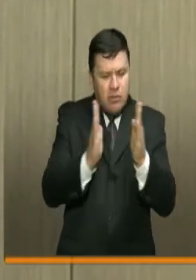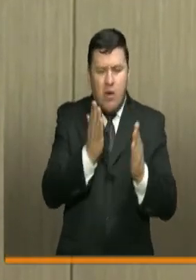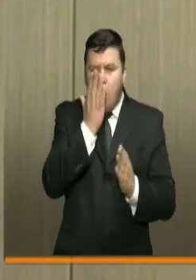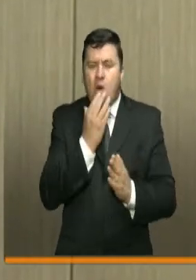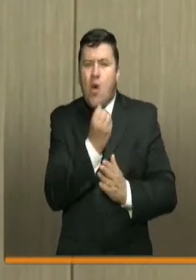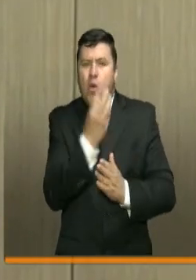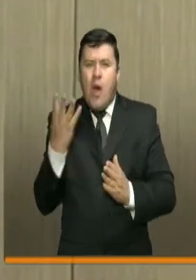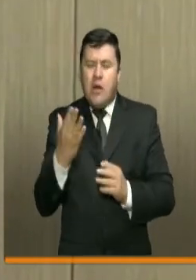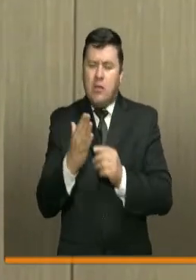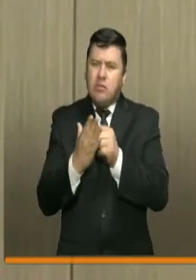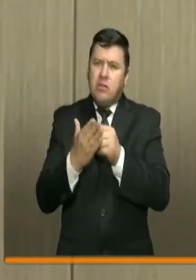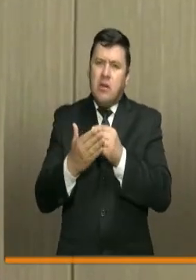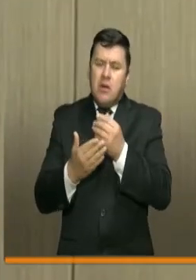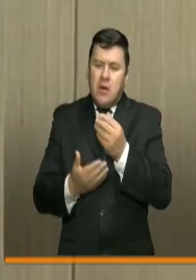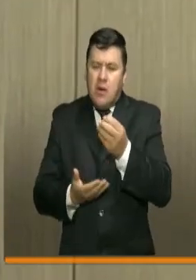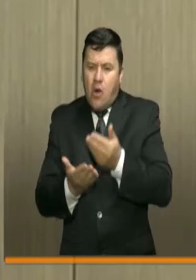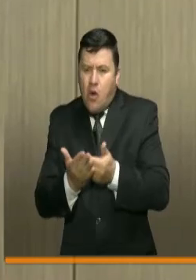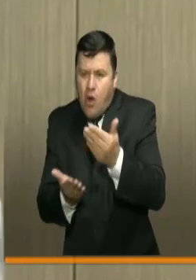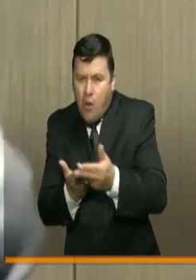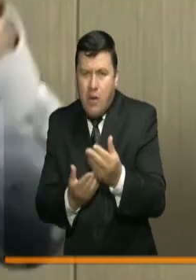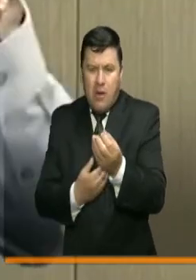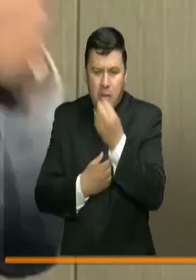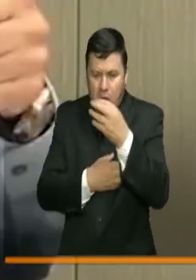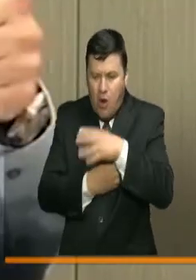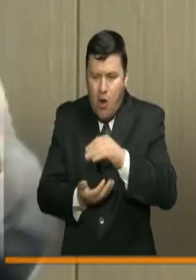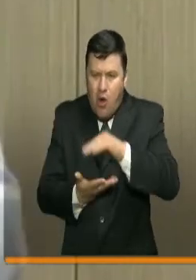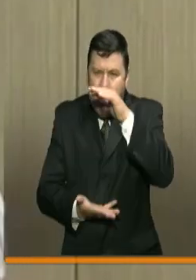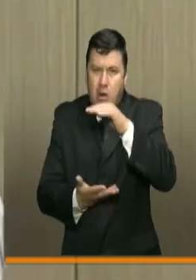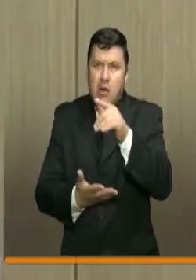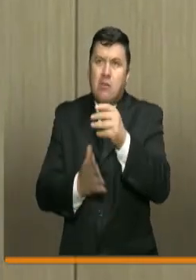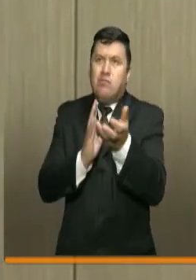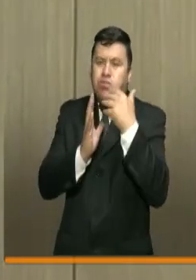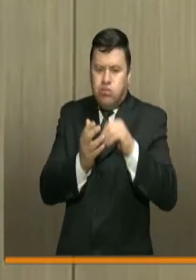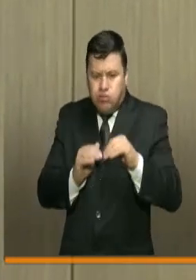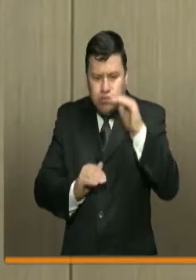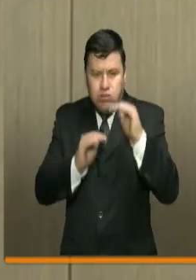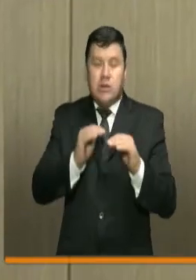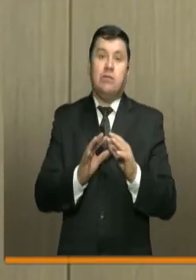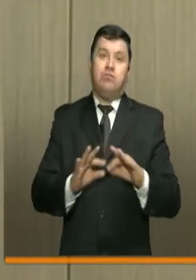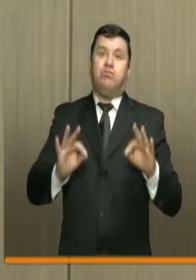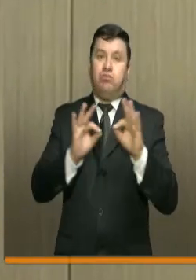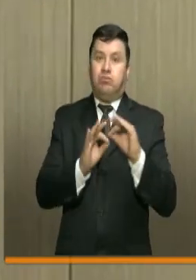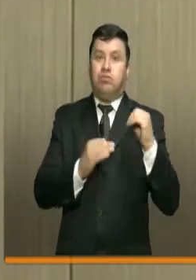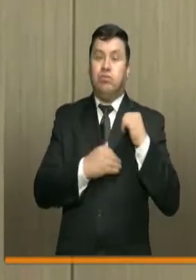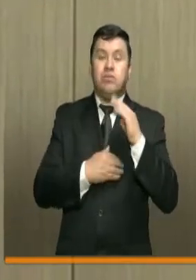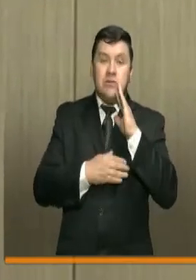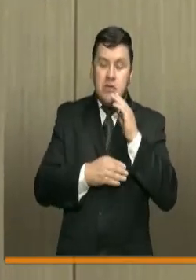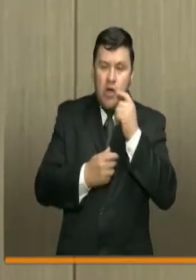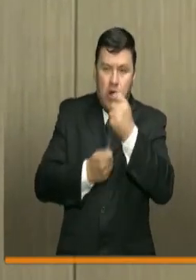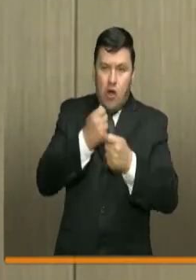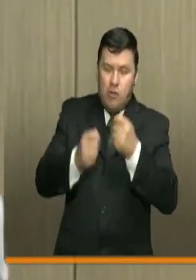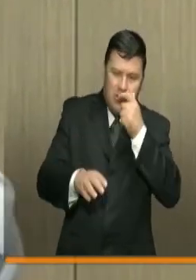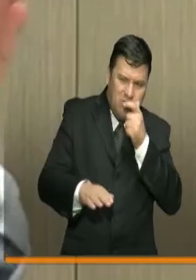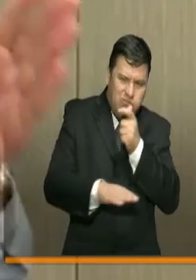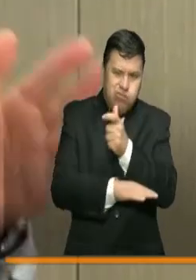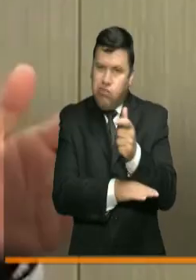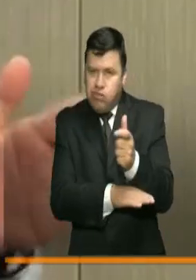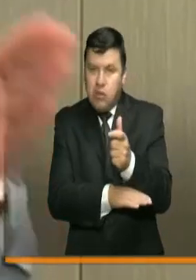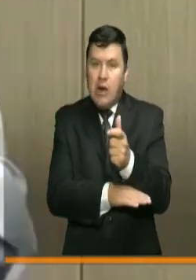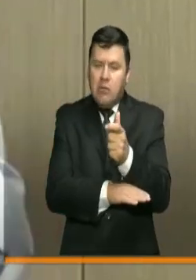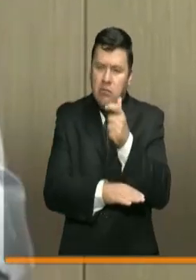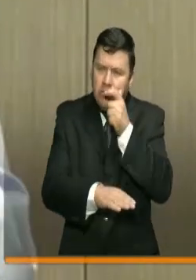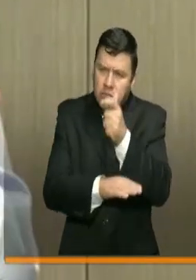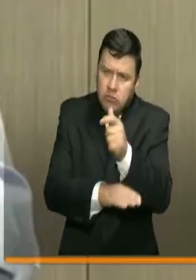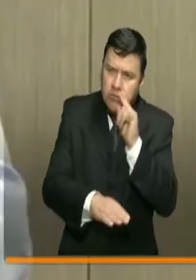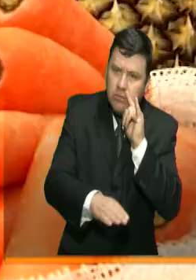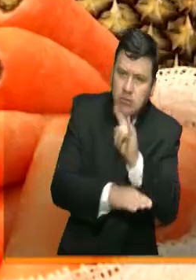los bienes básicos y de sus insumos. Una definición también del rol de la Superintendencia de Industria y Comercio para hacer